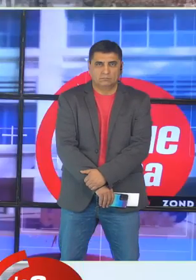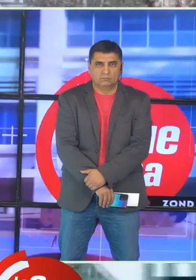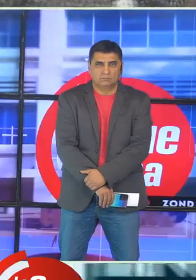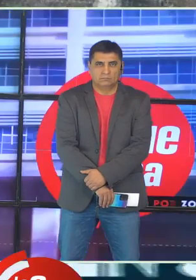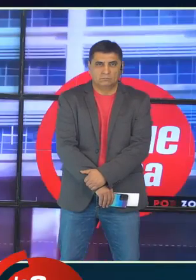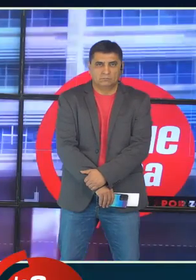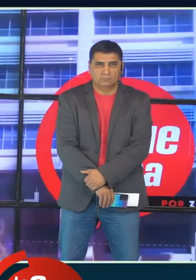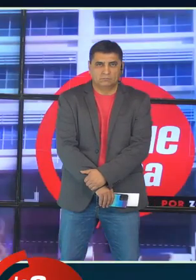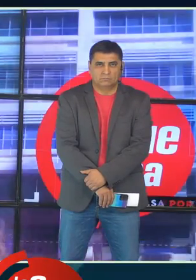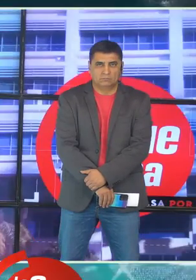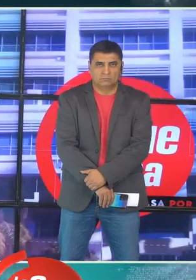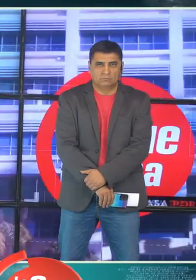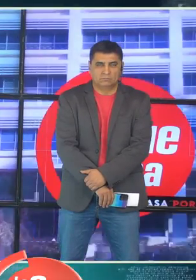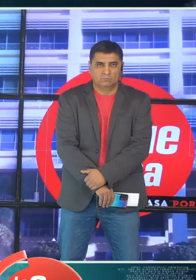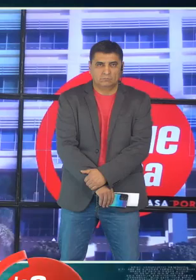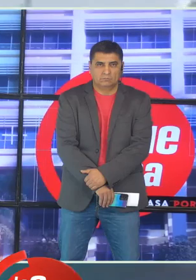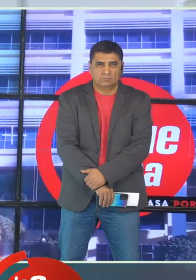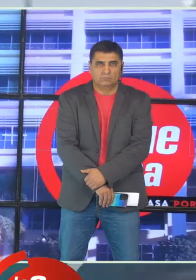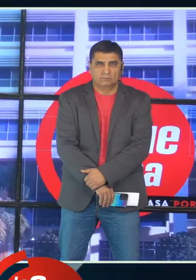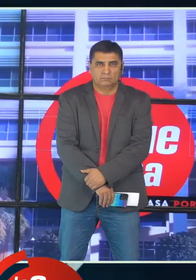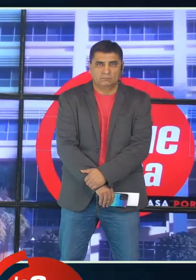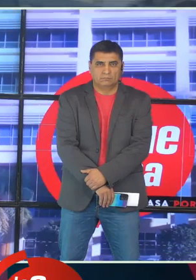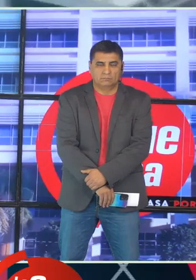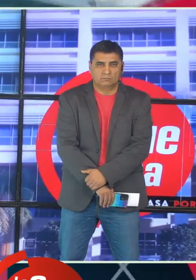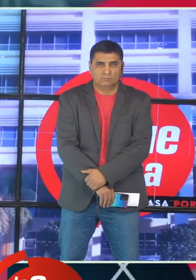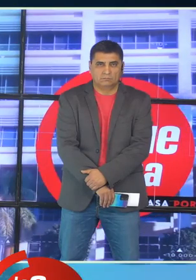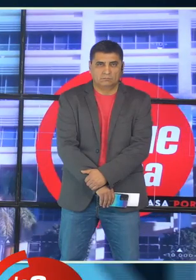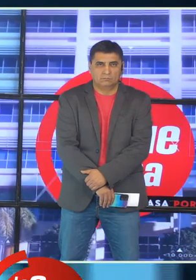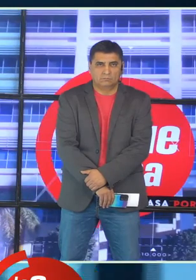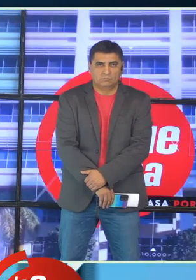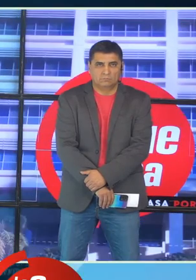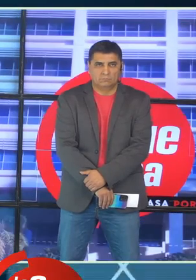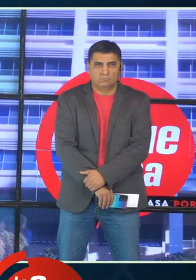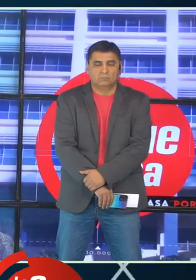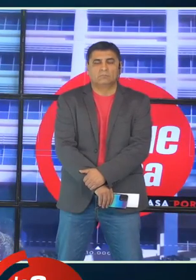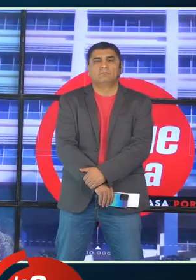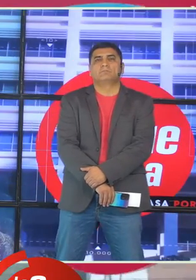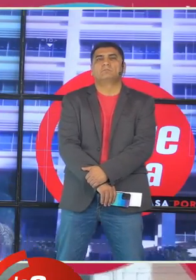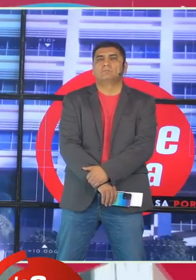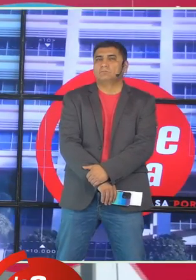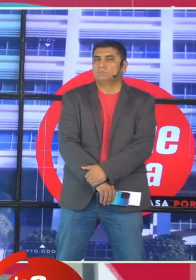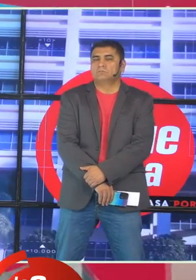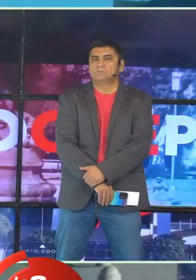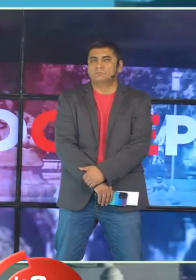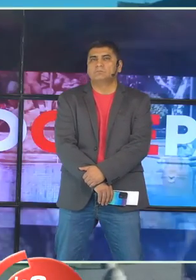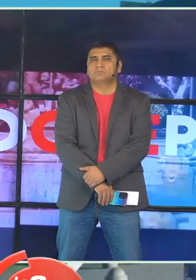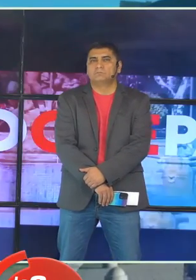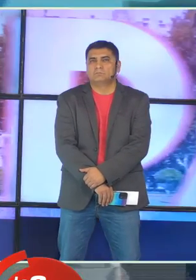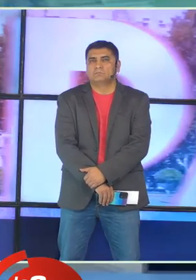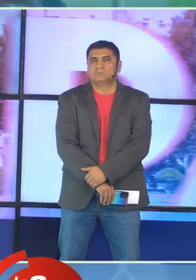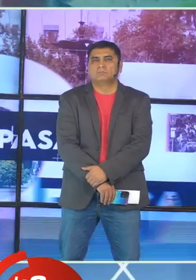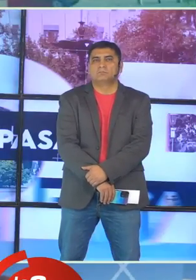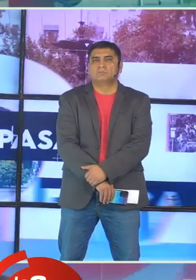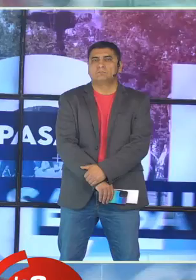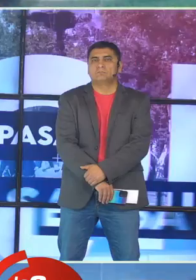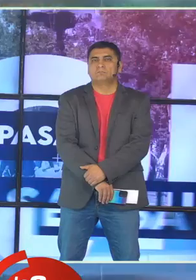las pacientes puedan tener alguna patología. Este es como el principio activo fundamental de esto. Cuando existe